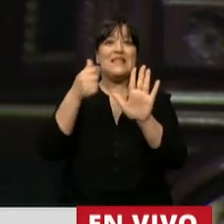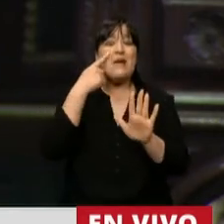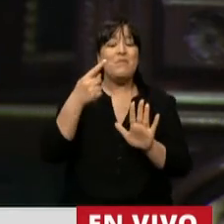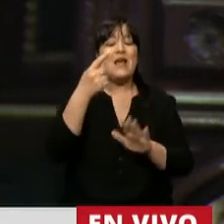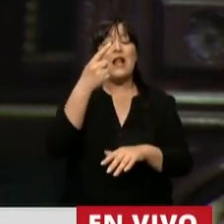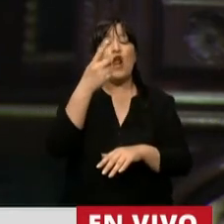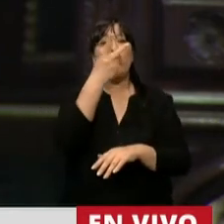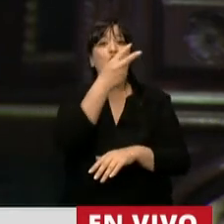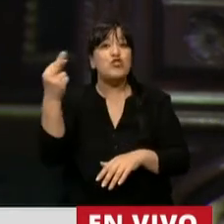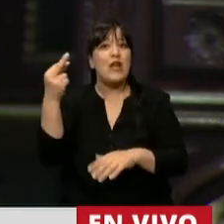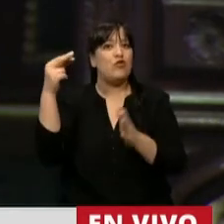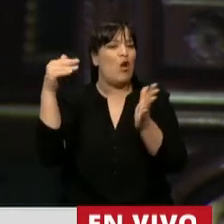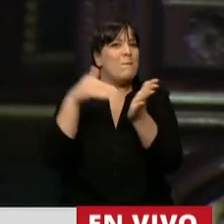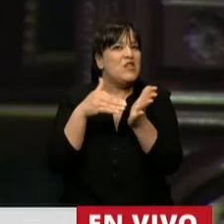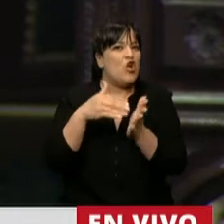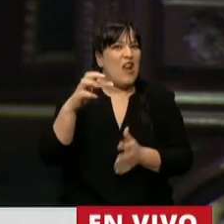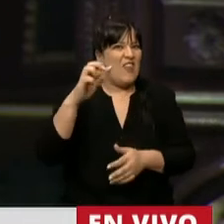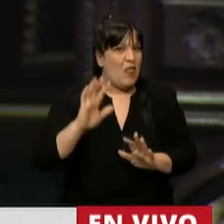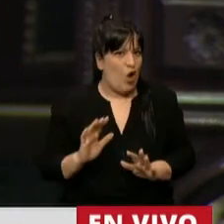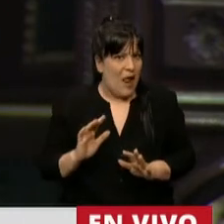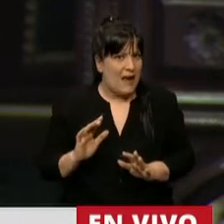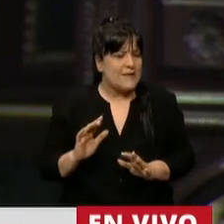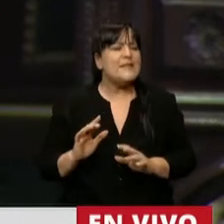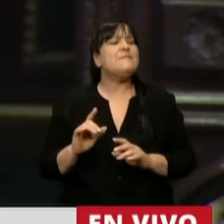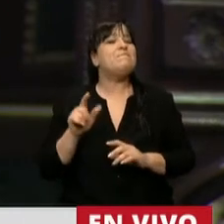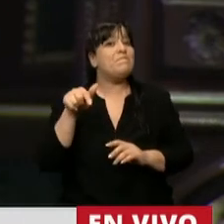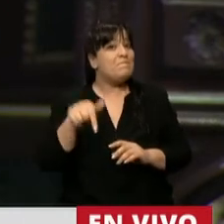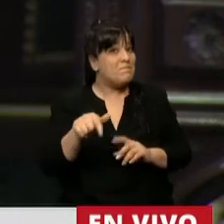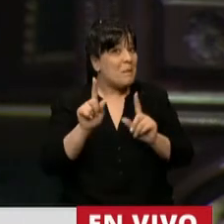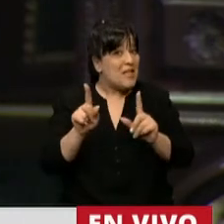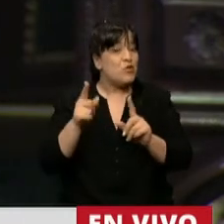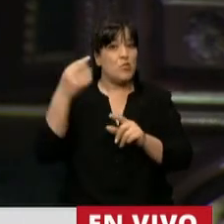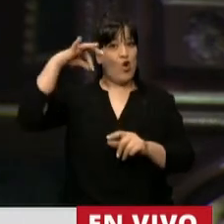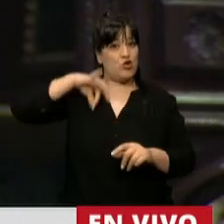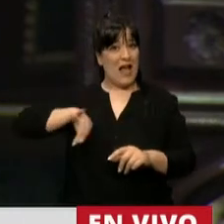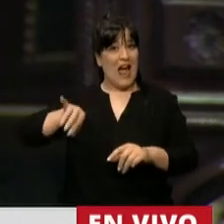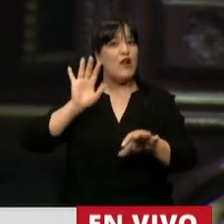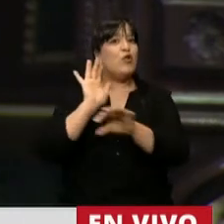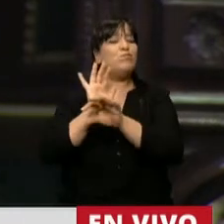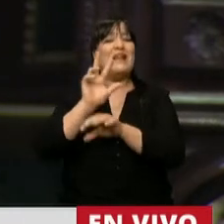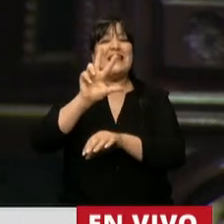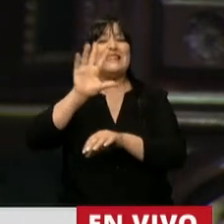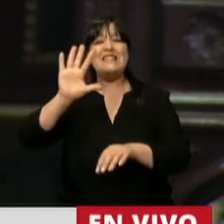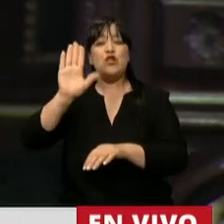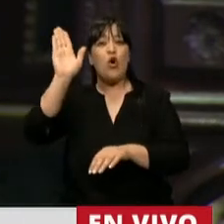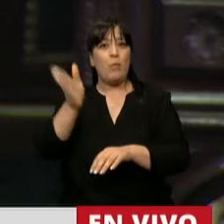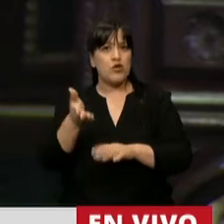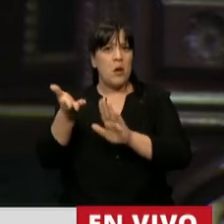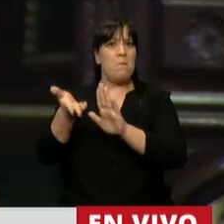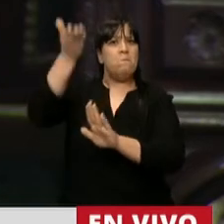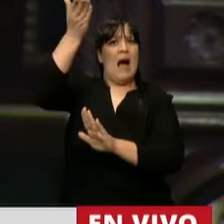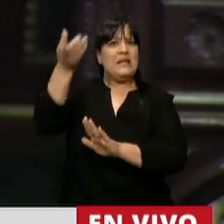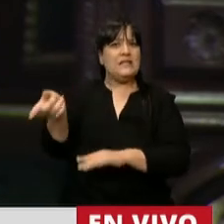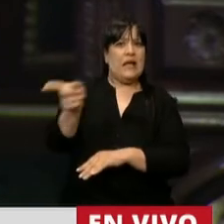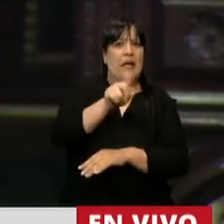millones de dólares, ni que el salario en esta industria es el 35% más elevado que